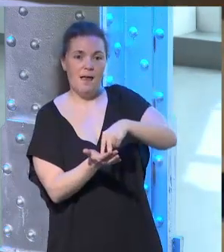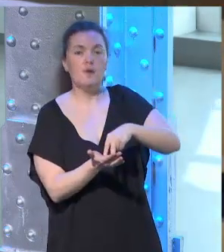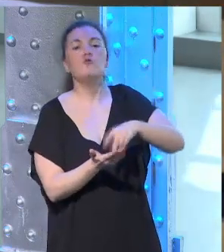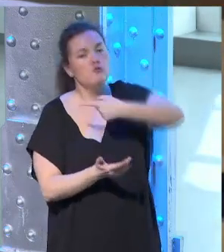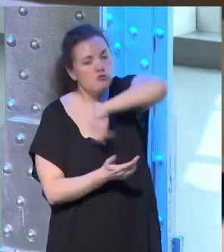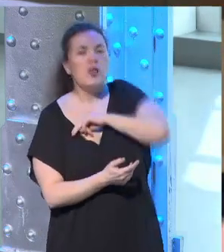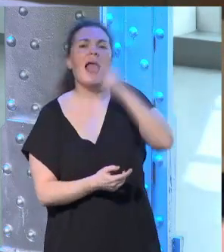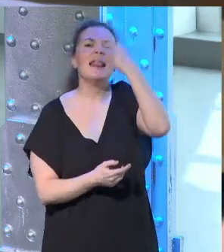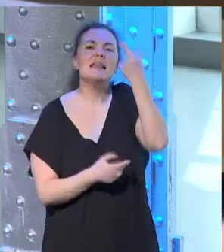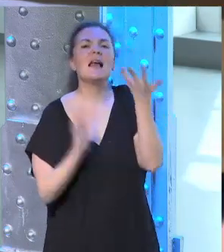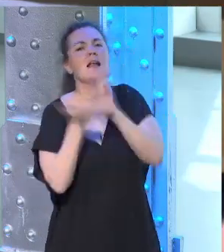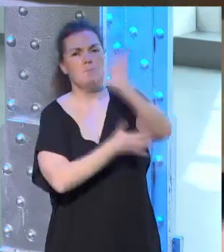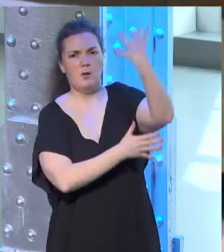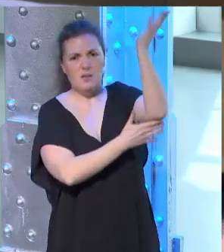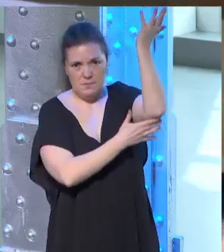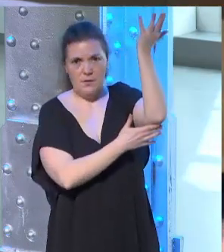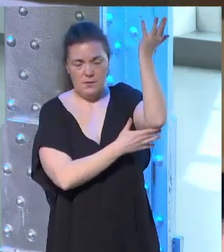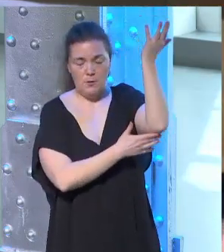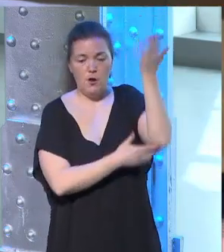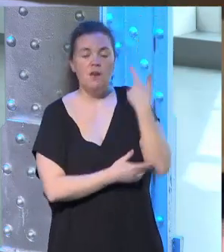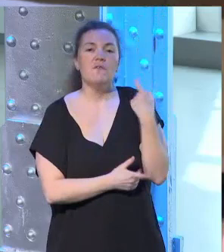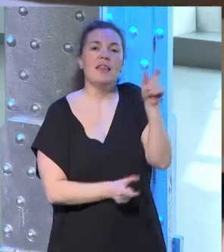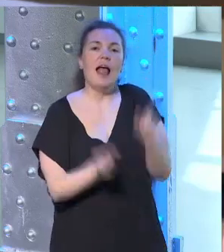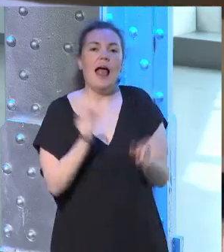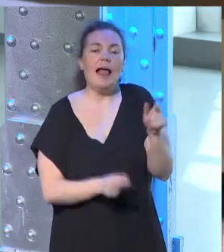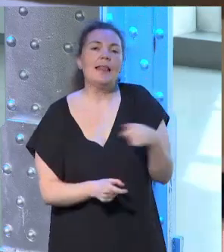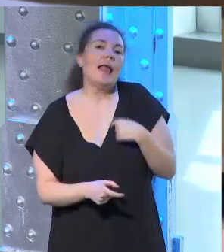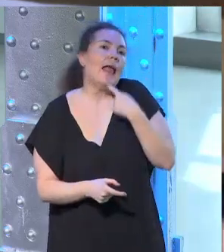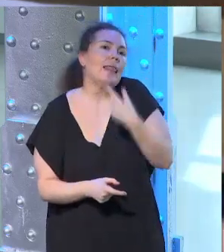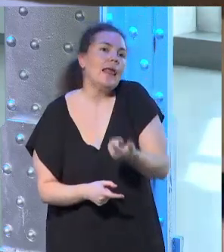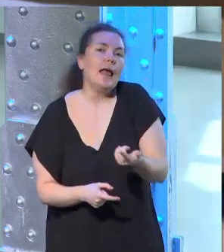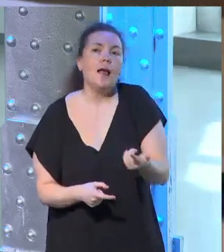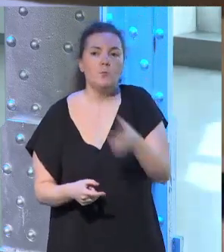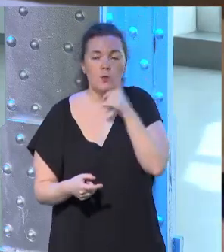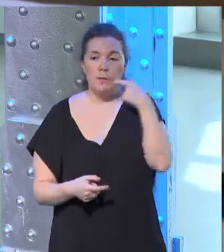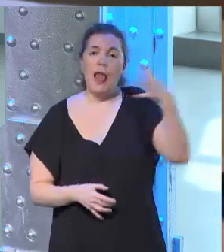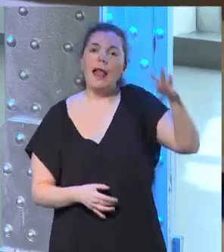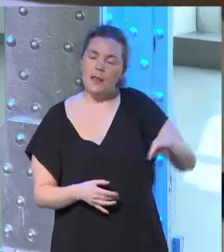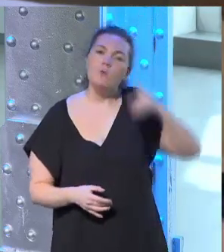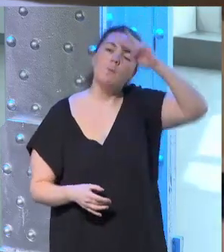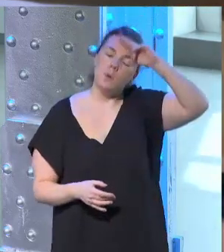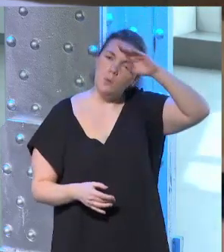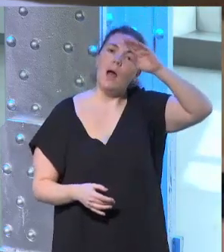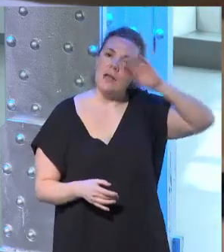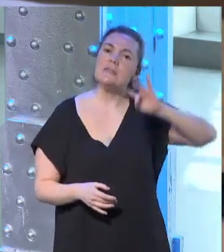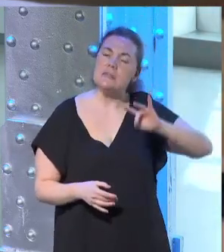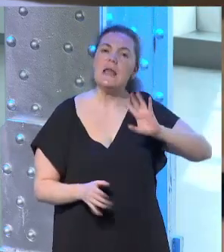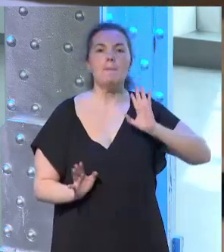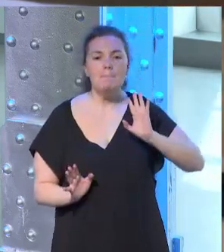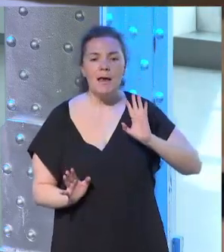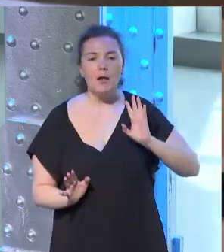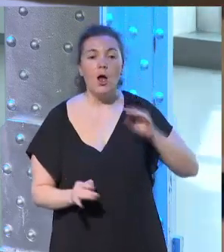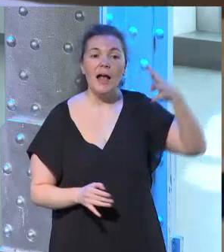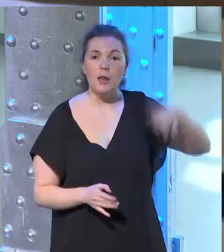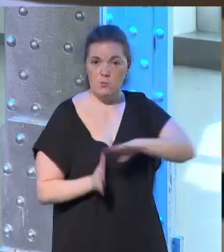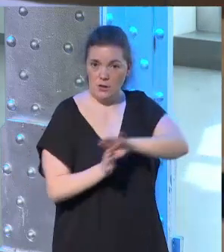es el cambio climático, ¿no? Hace falta gente que diga, que hoy diga, bueno, lo que está pasando en Cataluña nos preocupa mucho, pero pase lo que pase